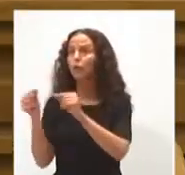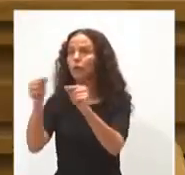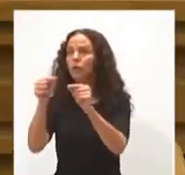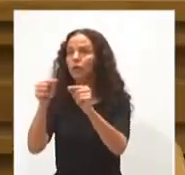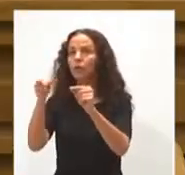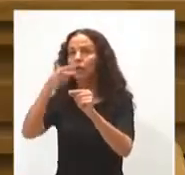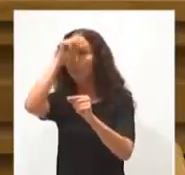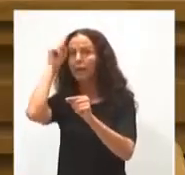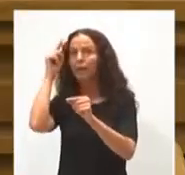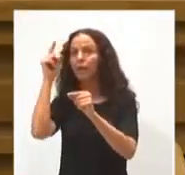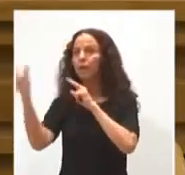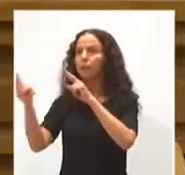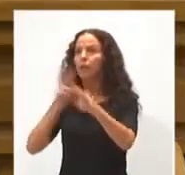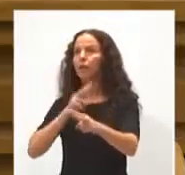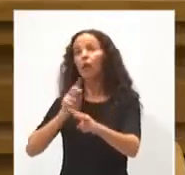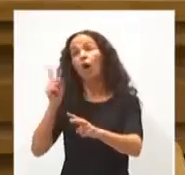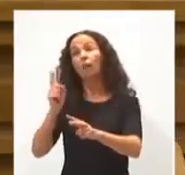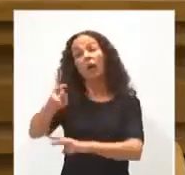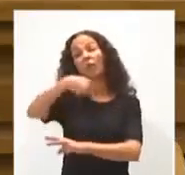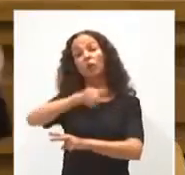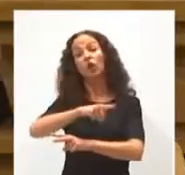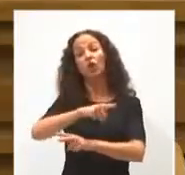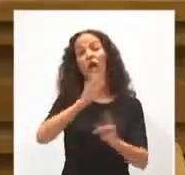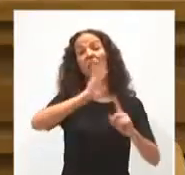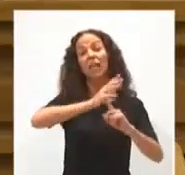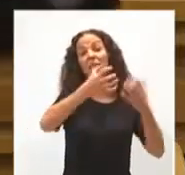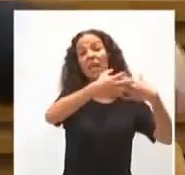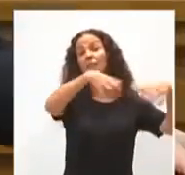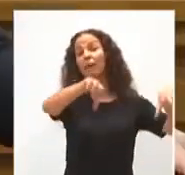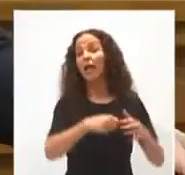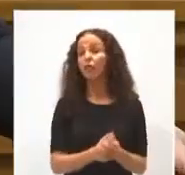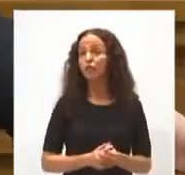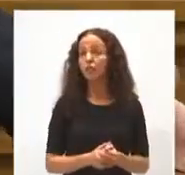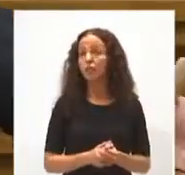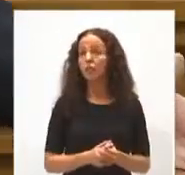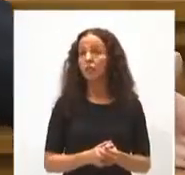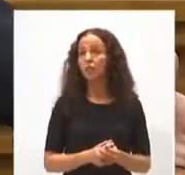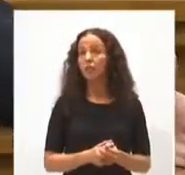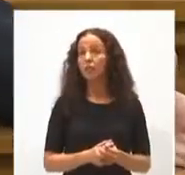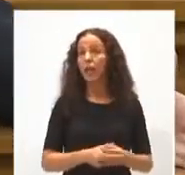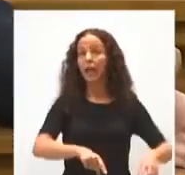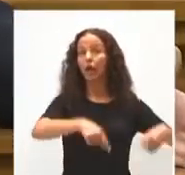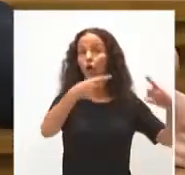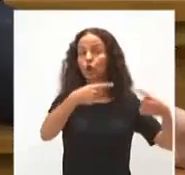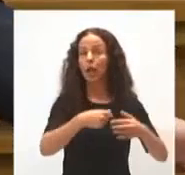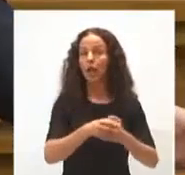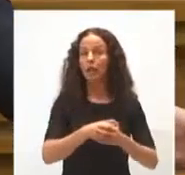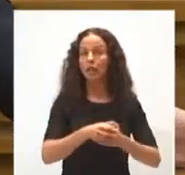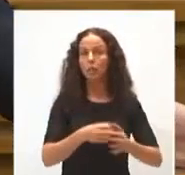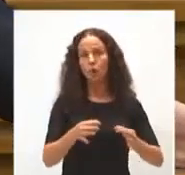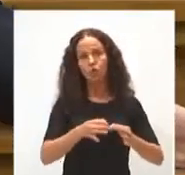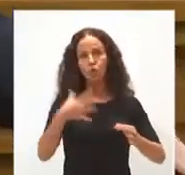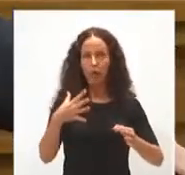de los que en nuestra tierra estéis divididos en vuestra tierra mira lo que dice lo que dice aquel afortunadamente hemos ido cerrando acuerdos